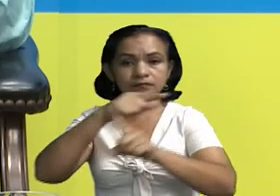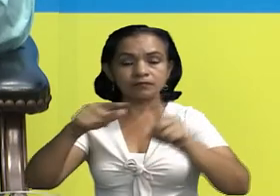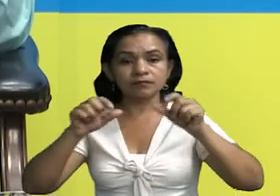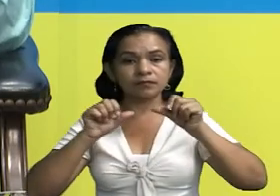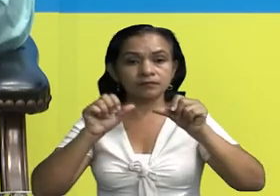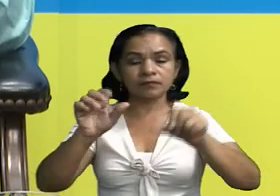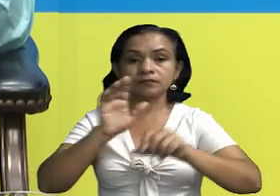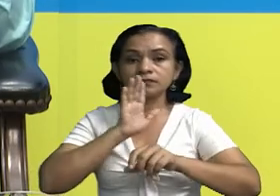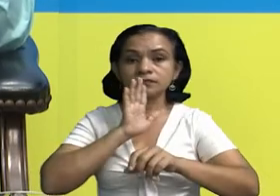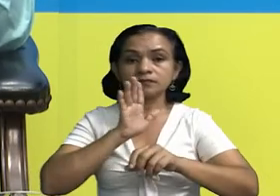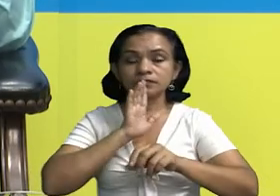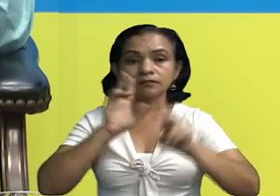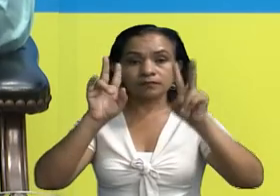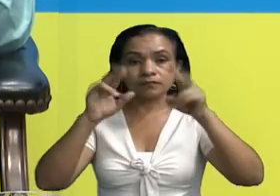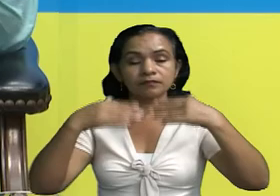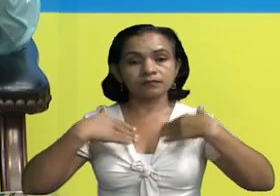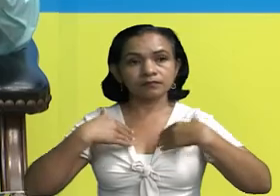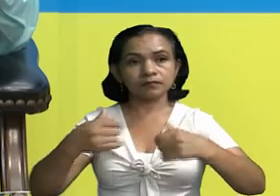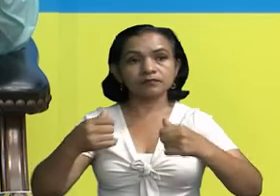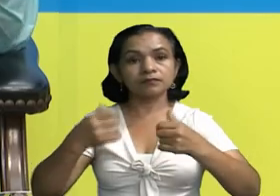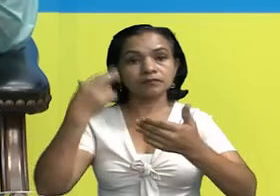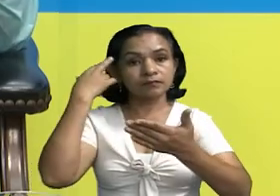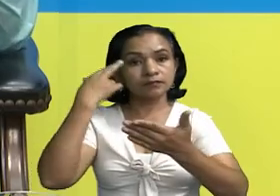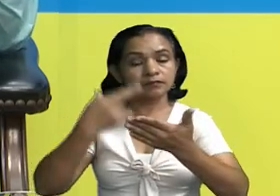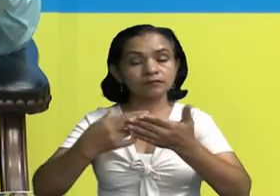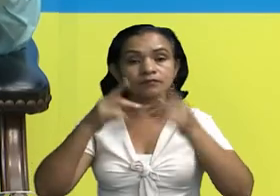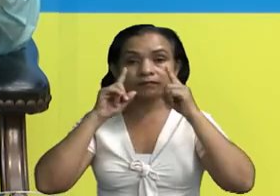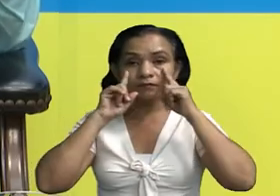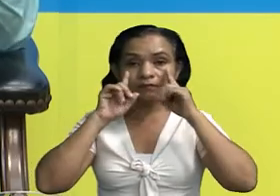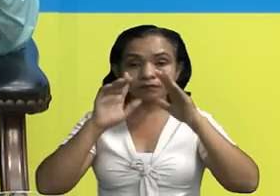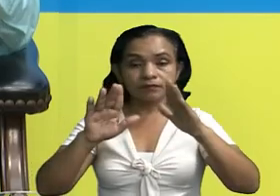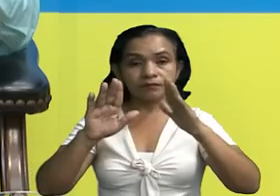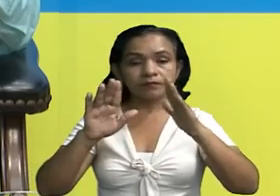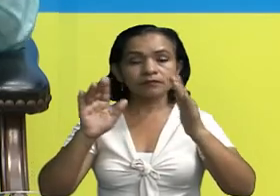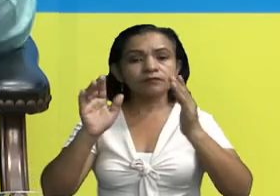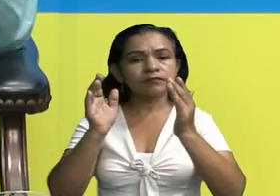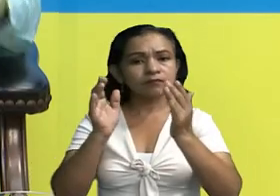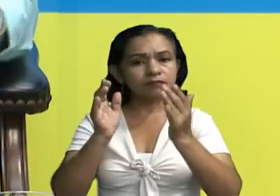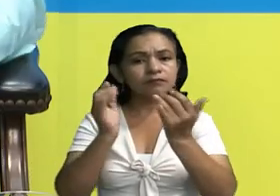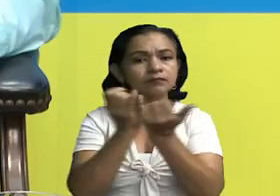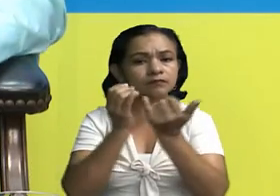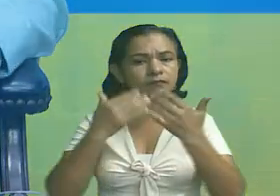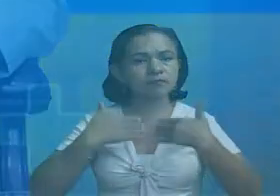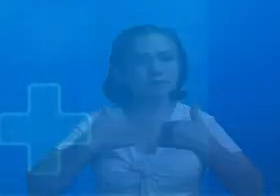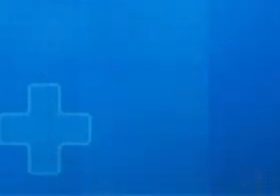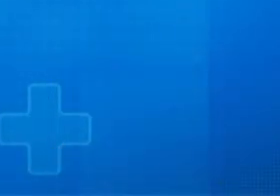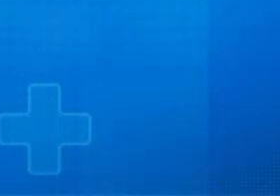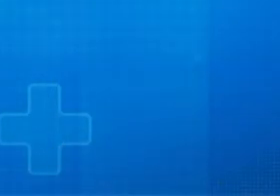conversando sobre temas de salud. Recuerde que la prevención también, amigos televidentes, es salud.